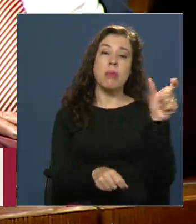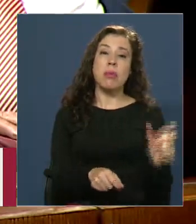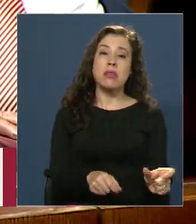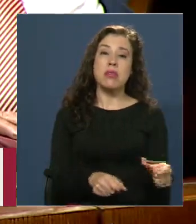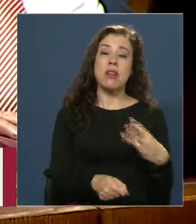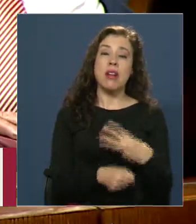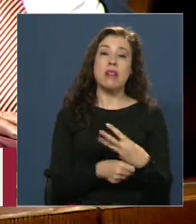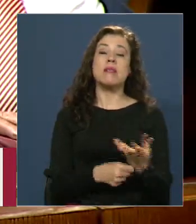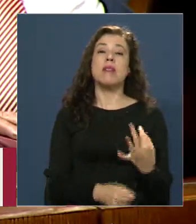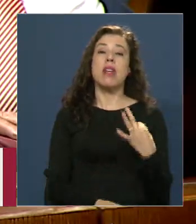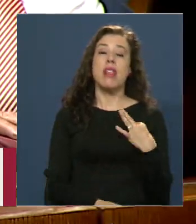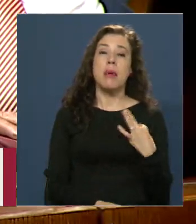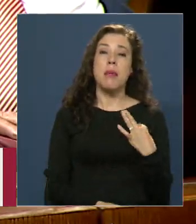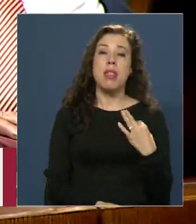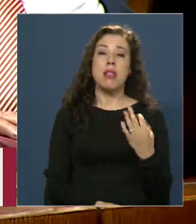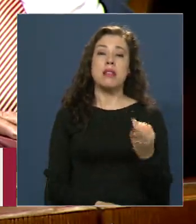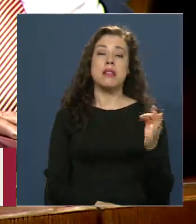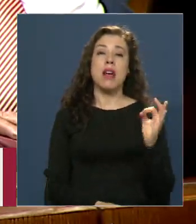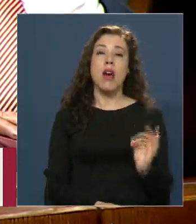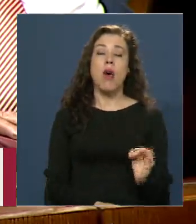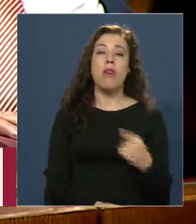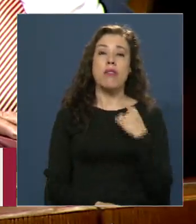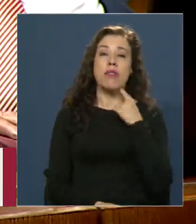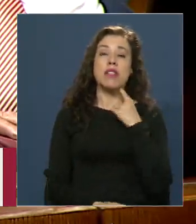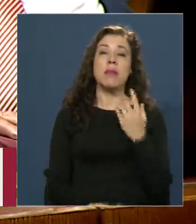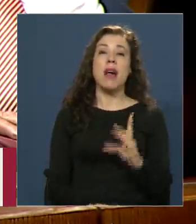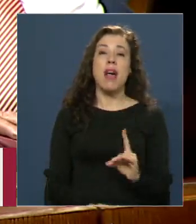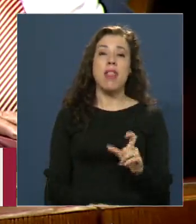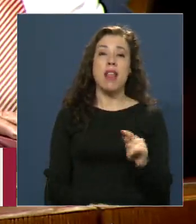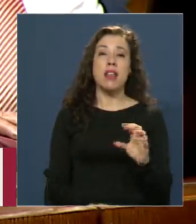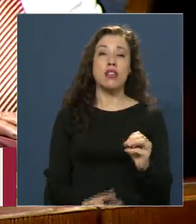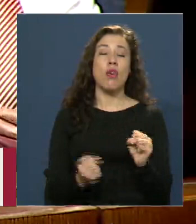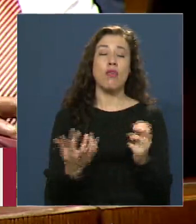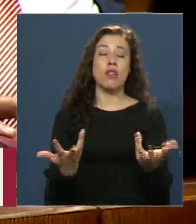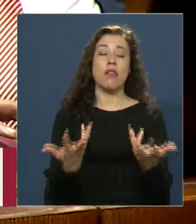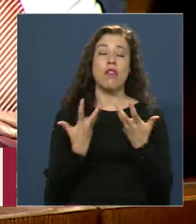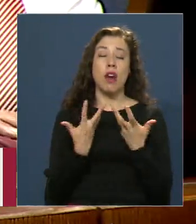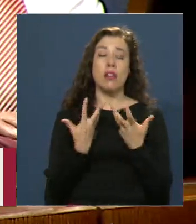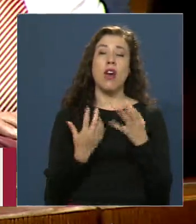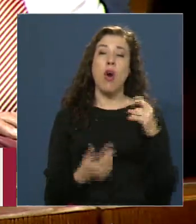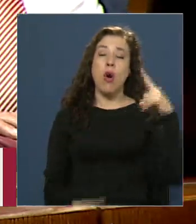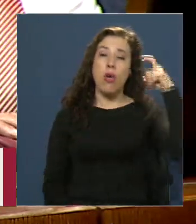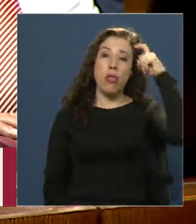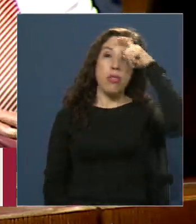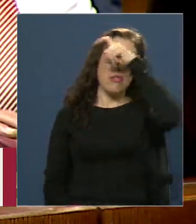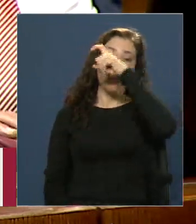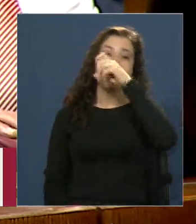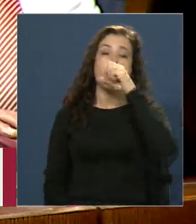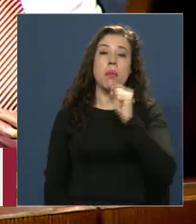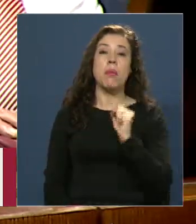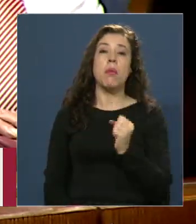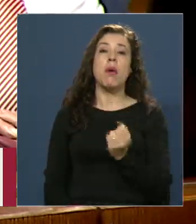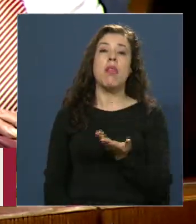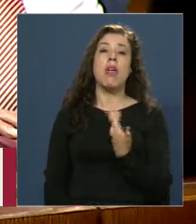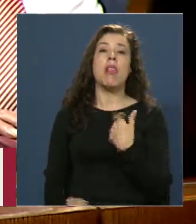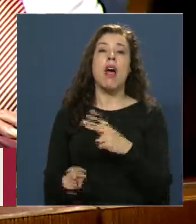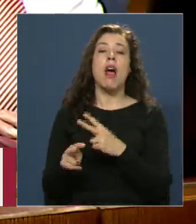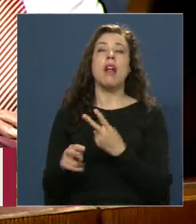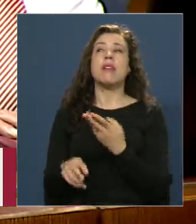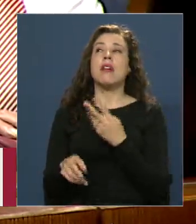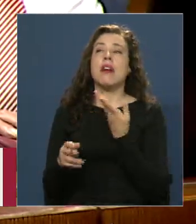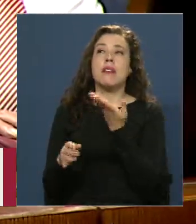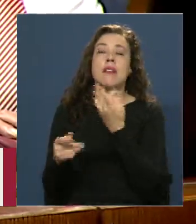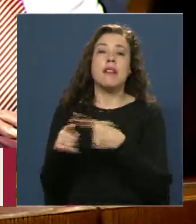con dependencia, ser víctima de un delito violento, tener dificultades para acceder a una solución